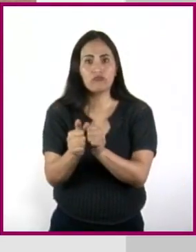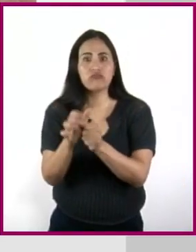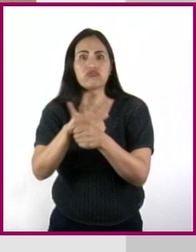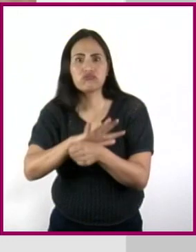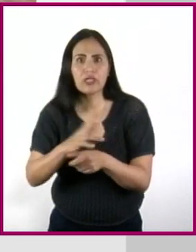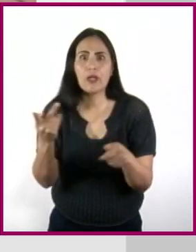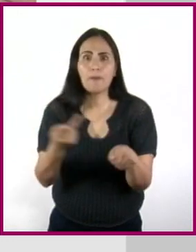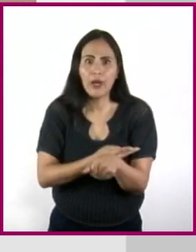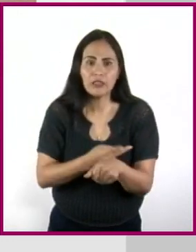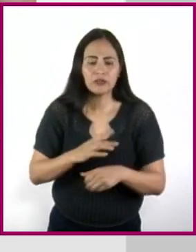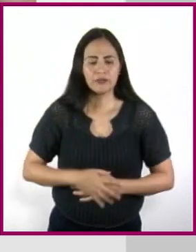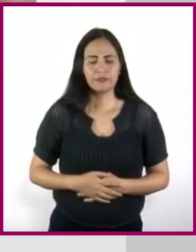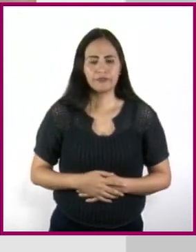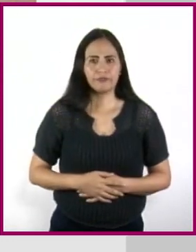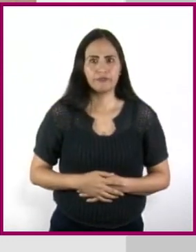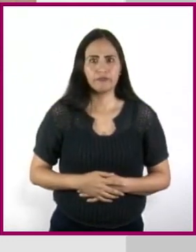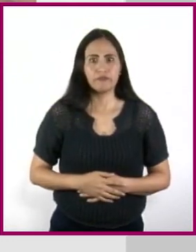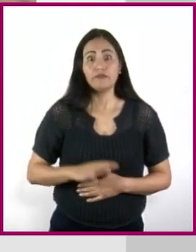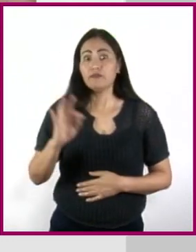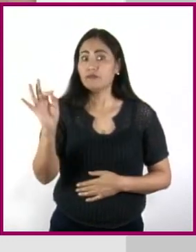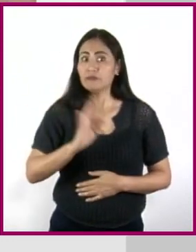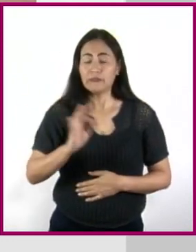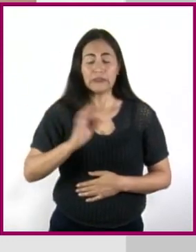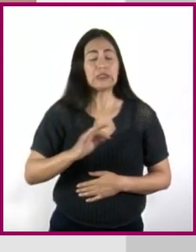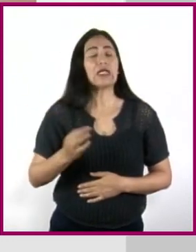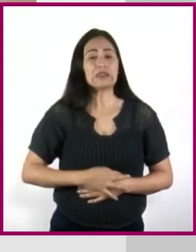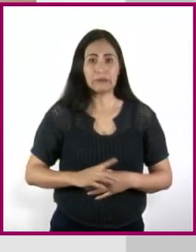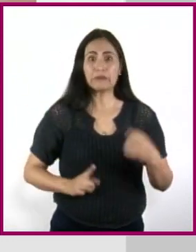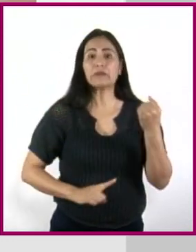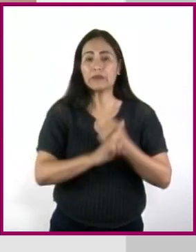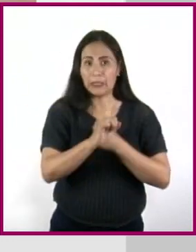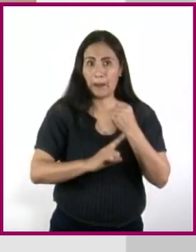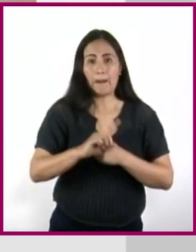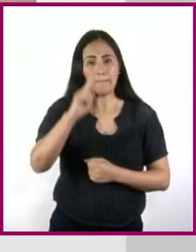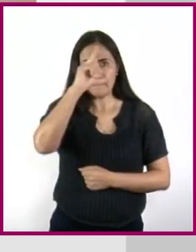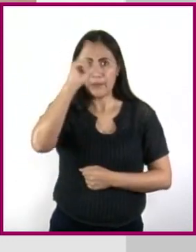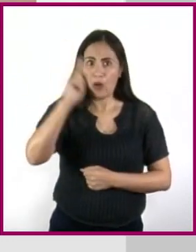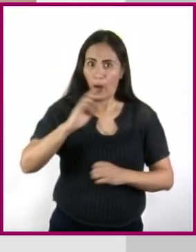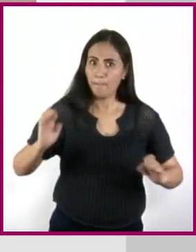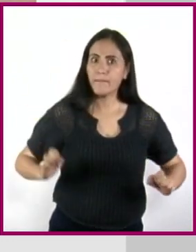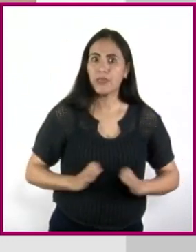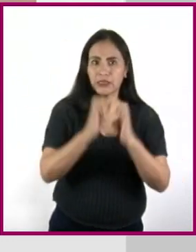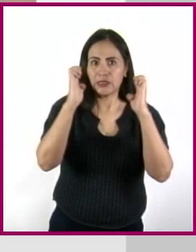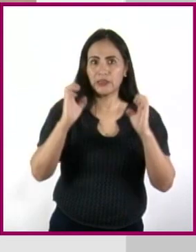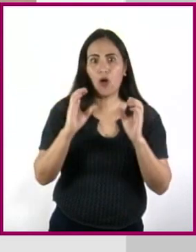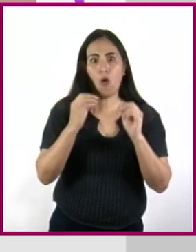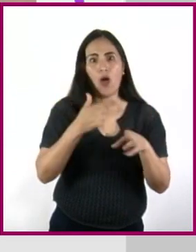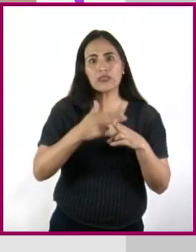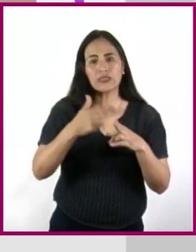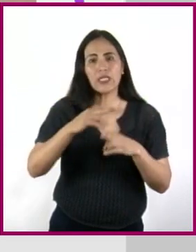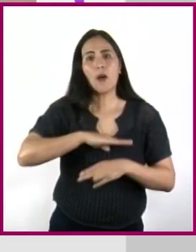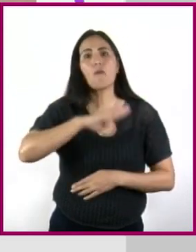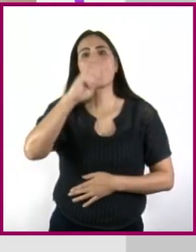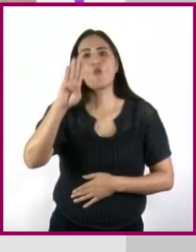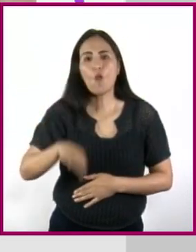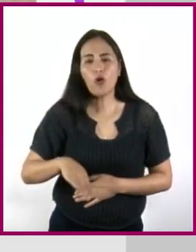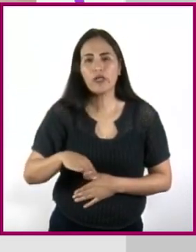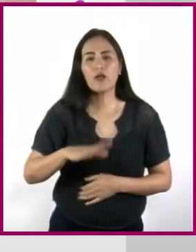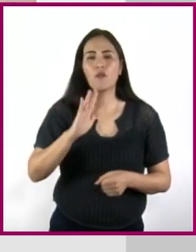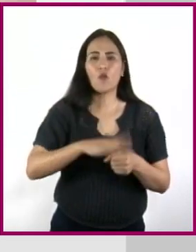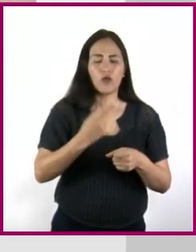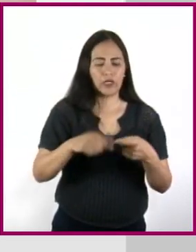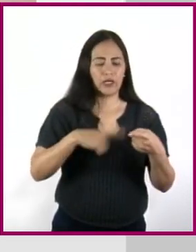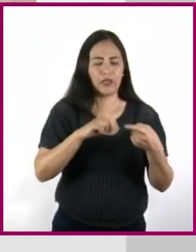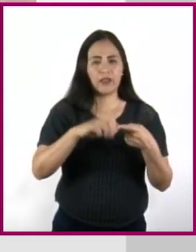inflamatoria muy grande, inclusive llegar a una complicación, terapia intensiva o inclusive la muerte, porque dengue